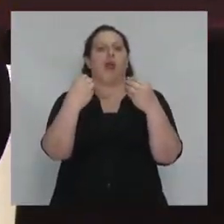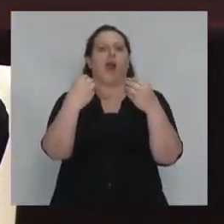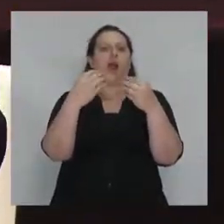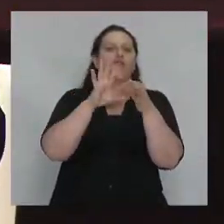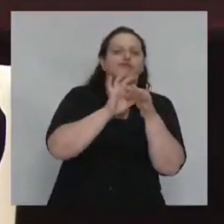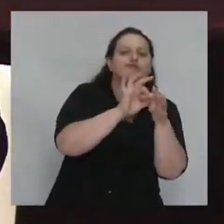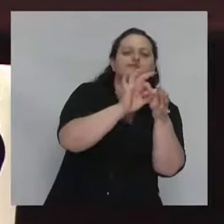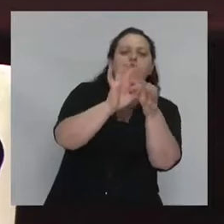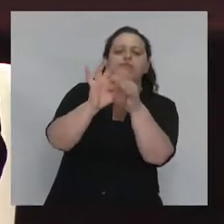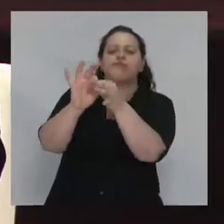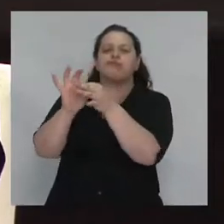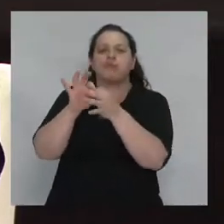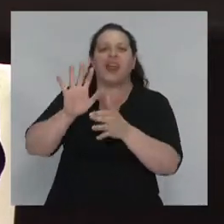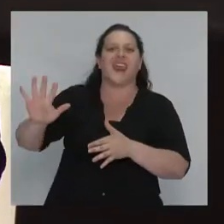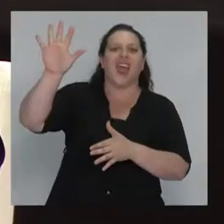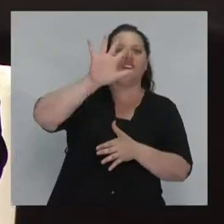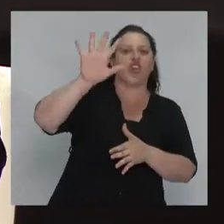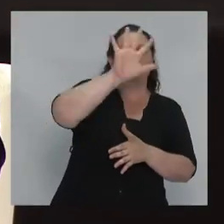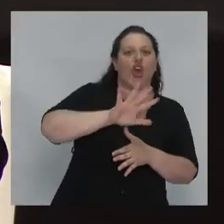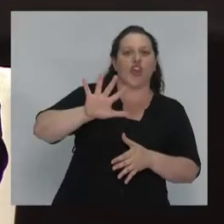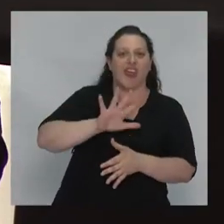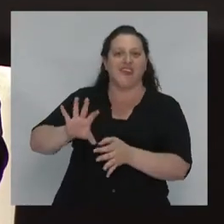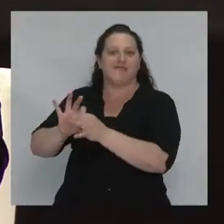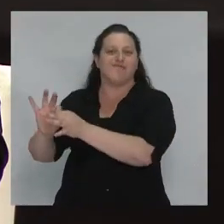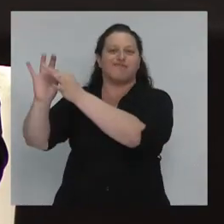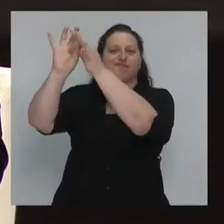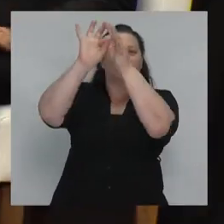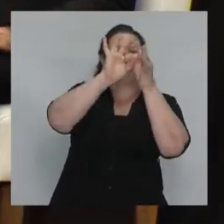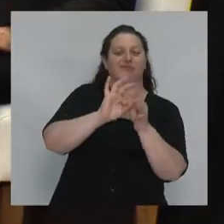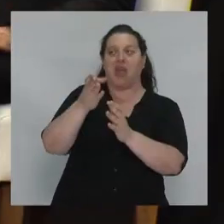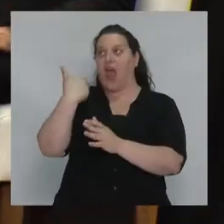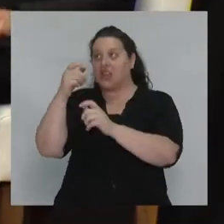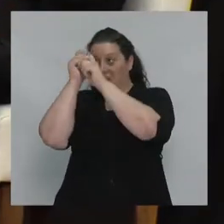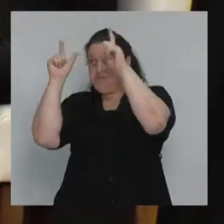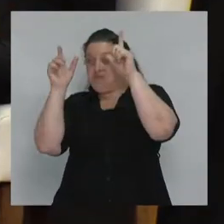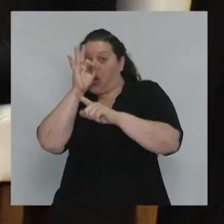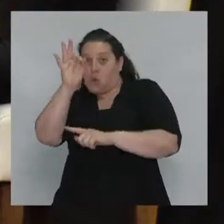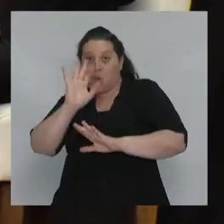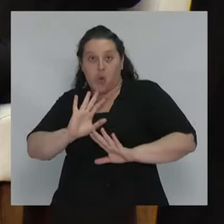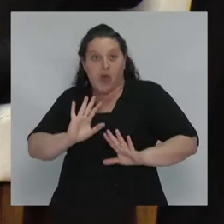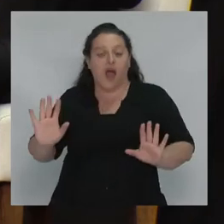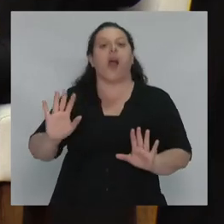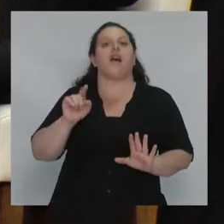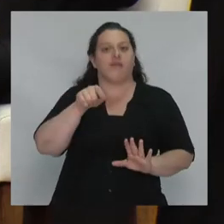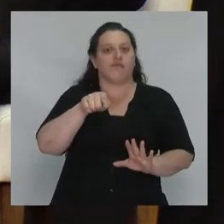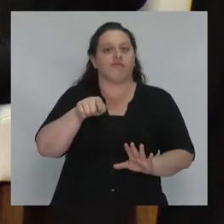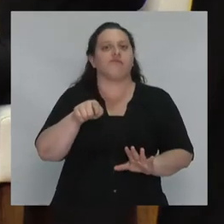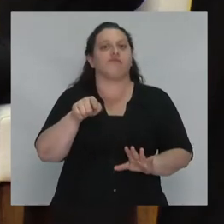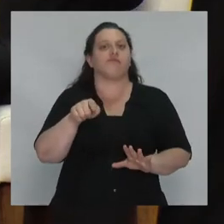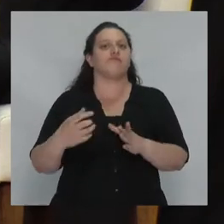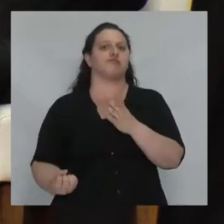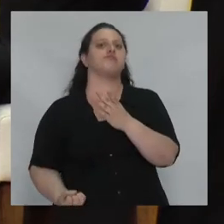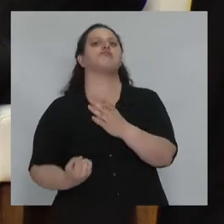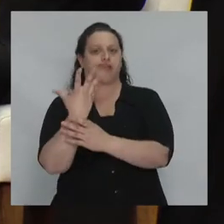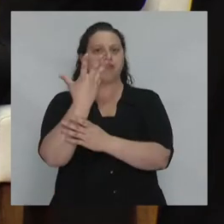articulación y de integración regional que parecía verdaderamente inimaginable. ¿Podía la UNASUR haberse